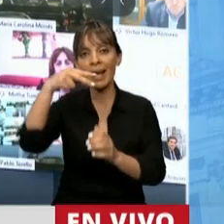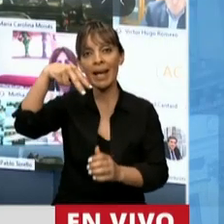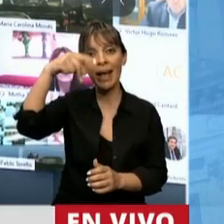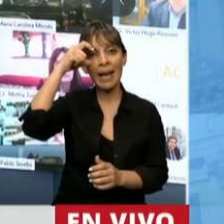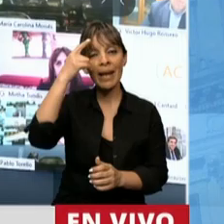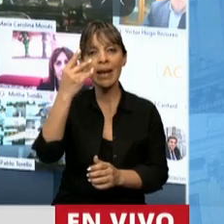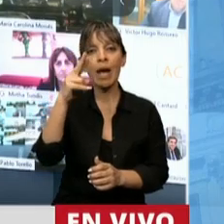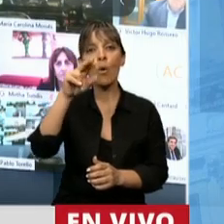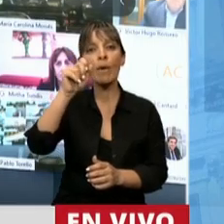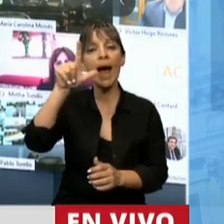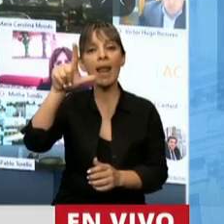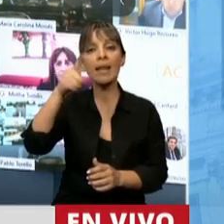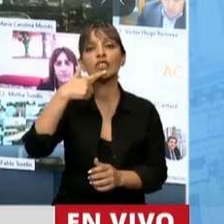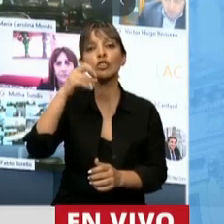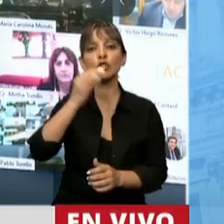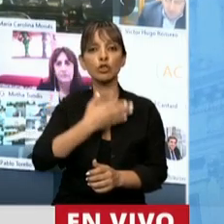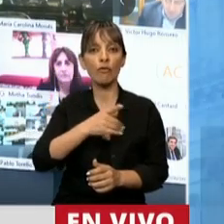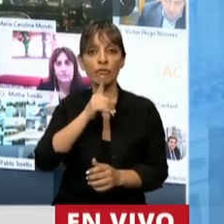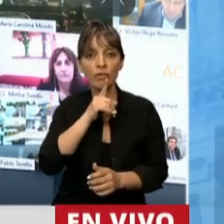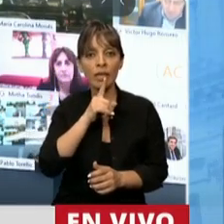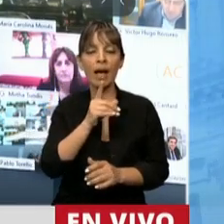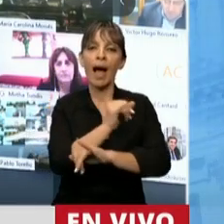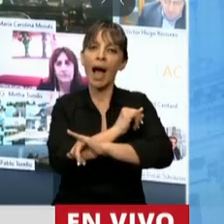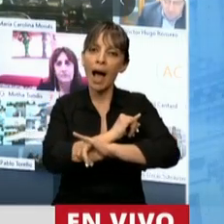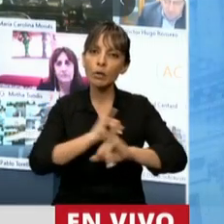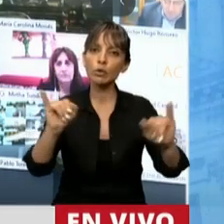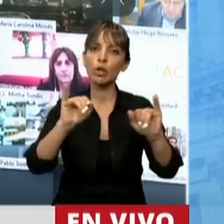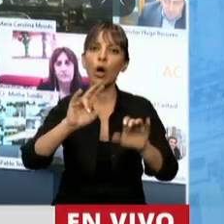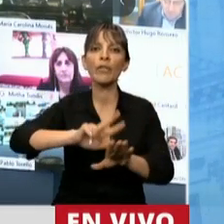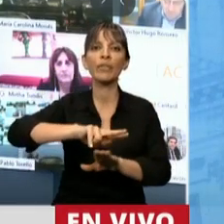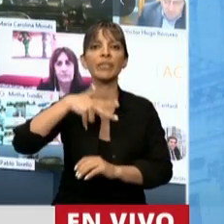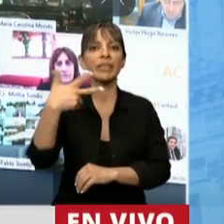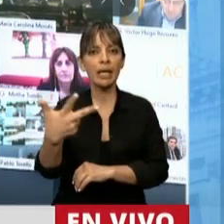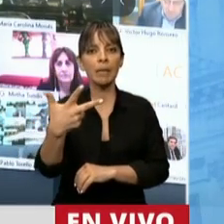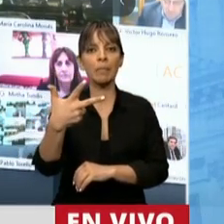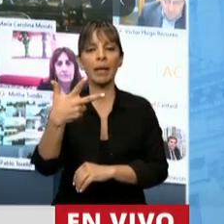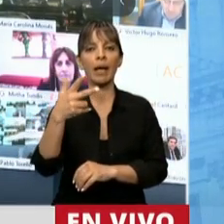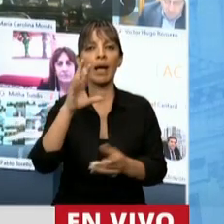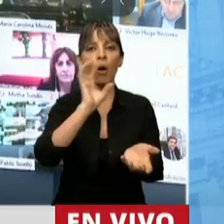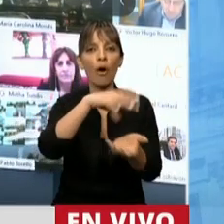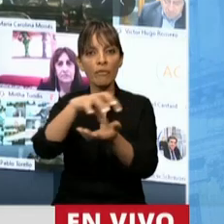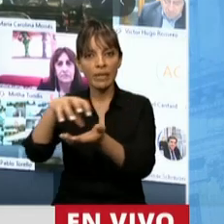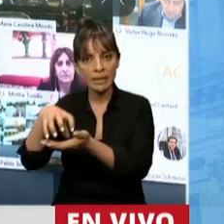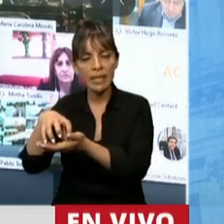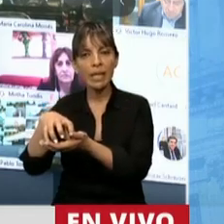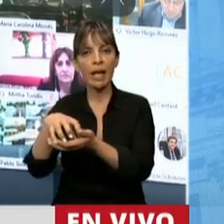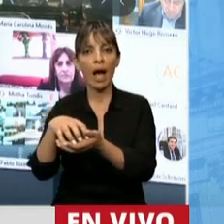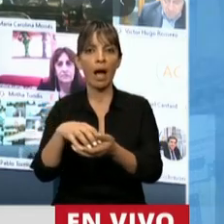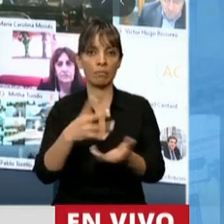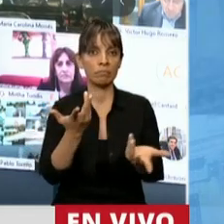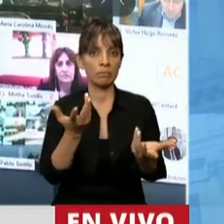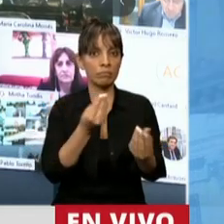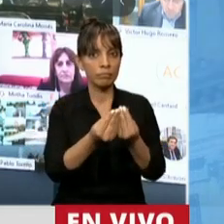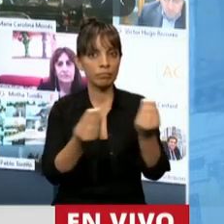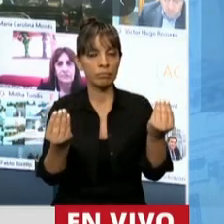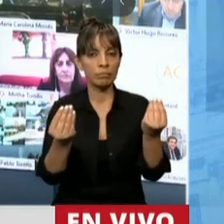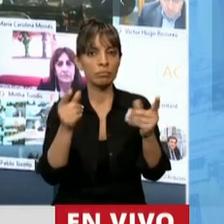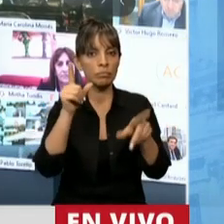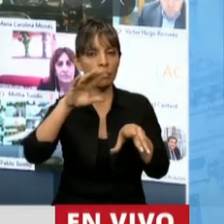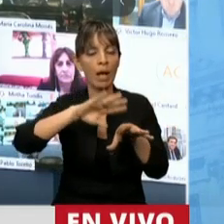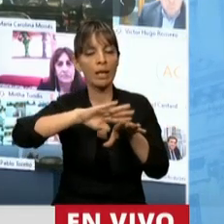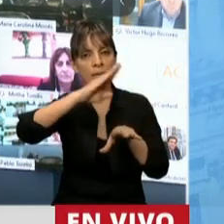Neuralsoft, anunció la triplicar sus oficinas en lugar de trabajo en el Cerro